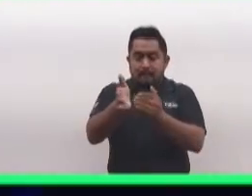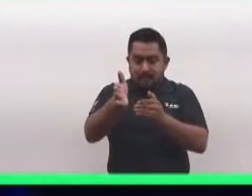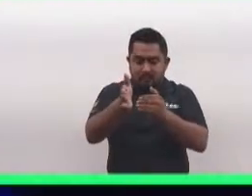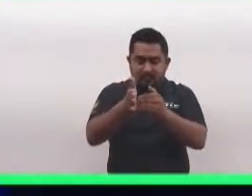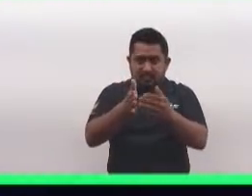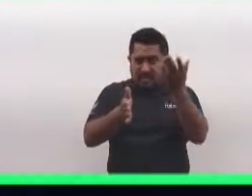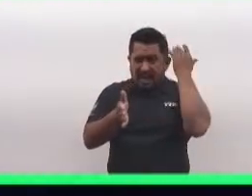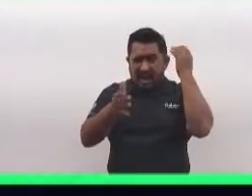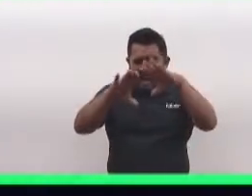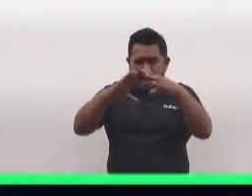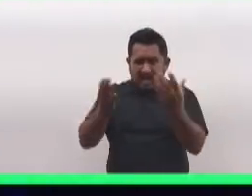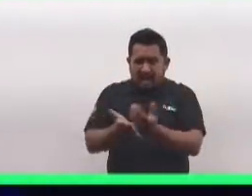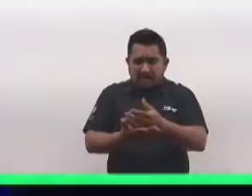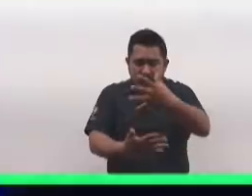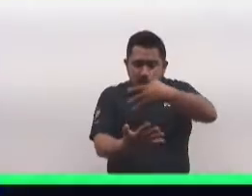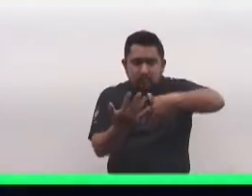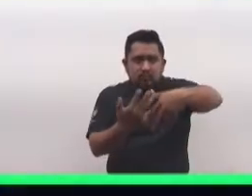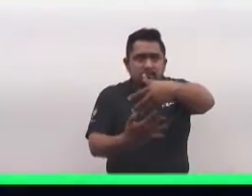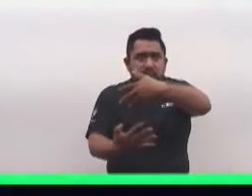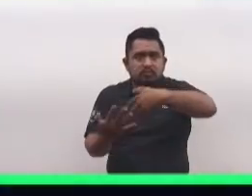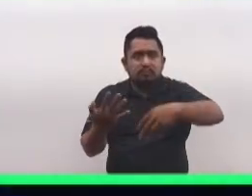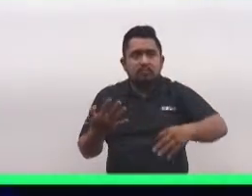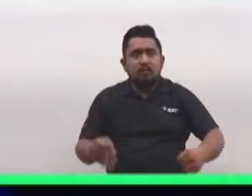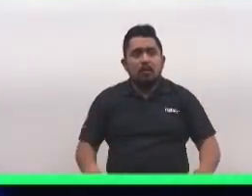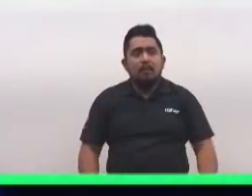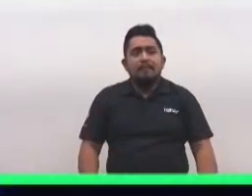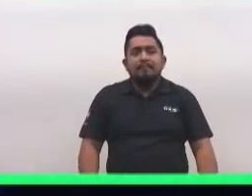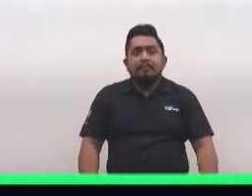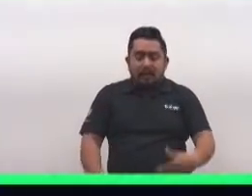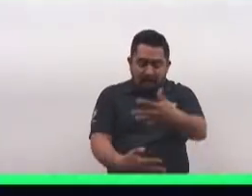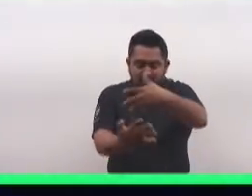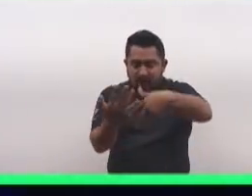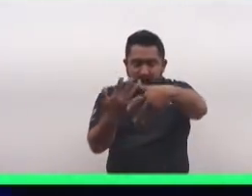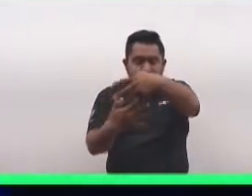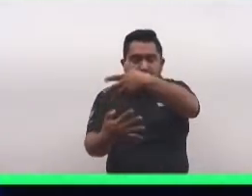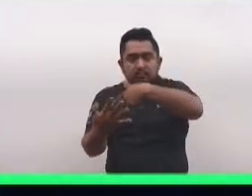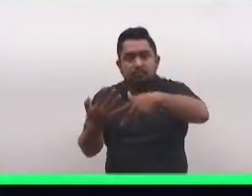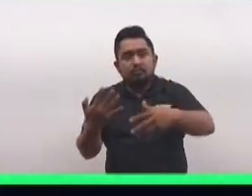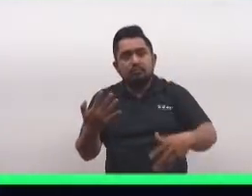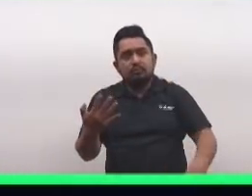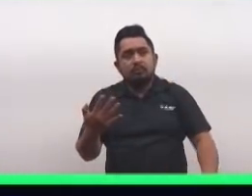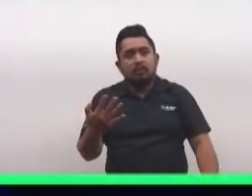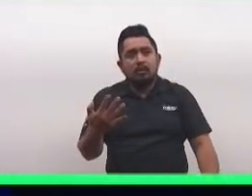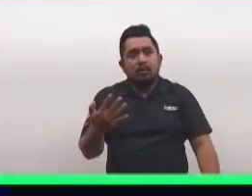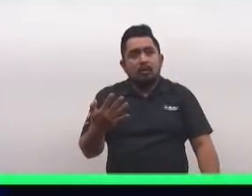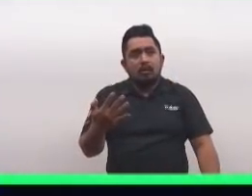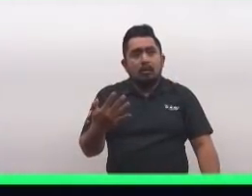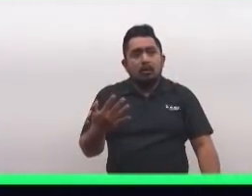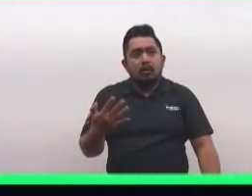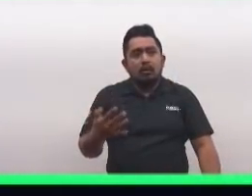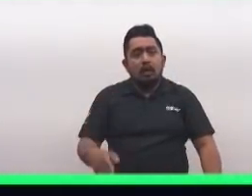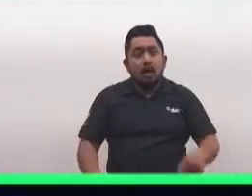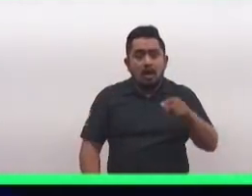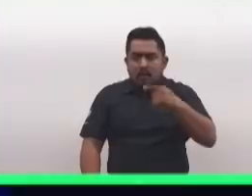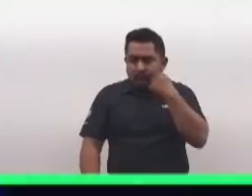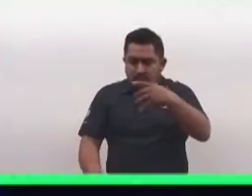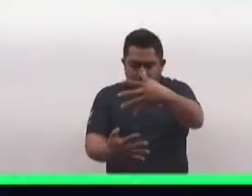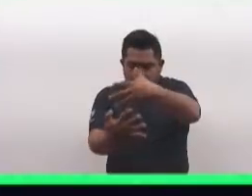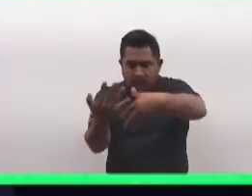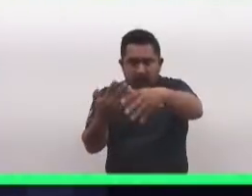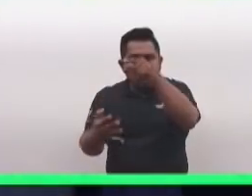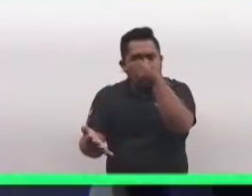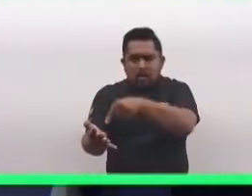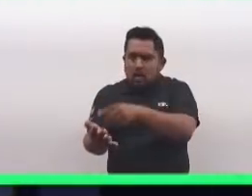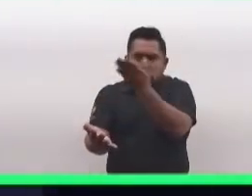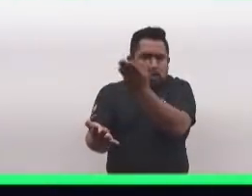y del orden lo tenemos por ahí y la tierra estaba desordenada vacía en los elementos ahí estaban diga conmigo